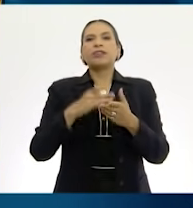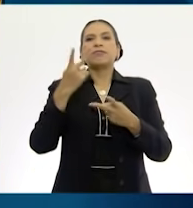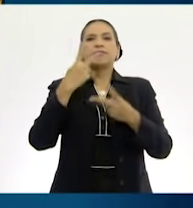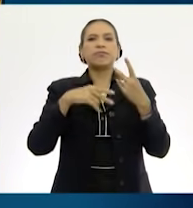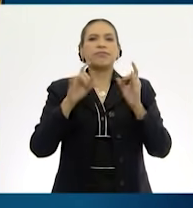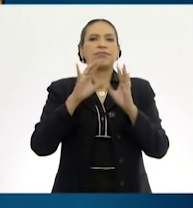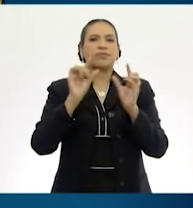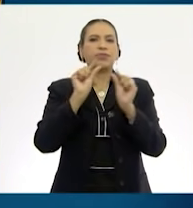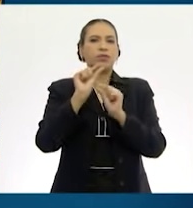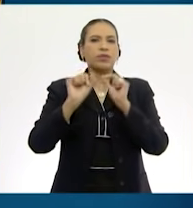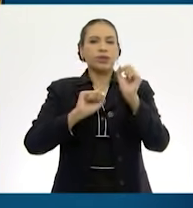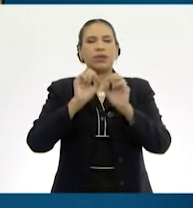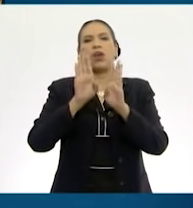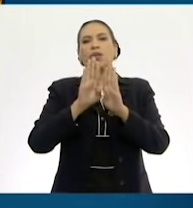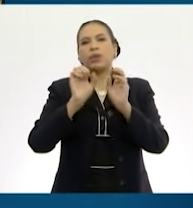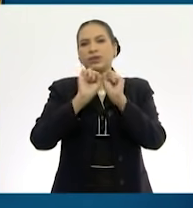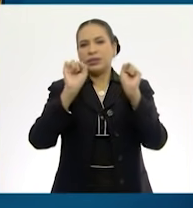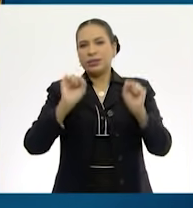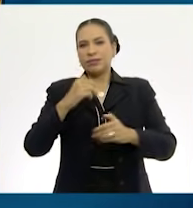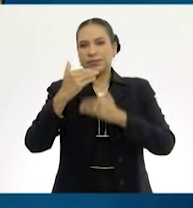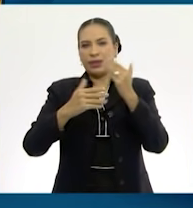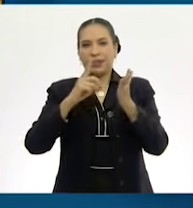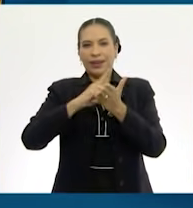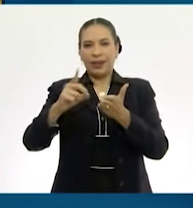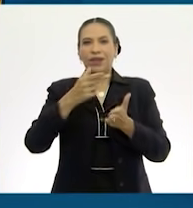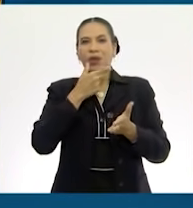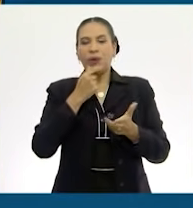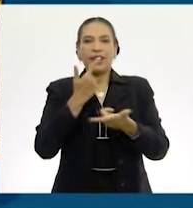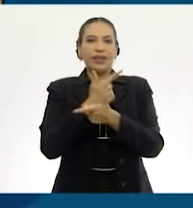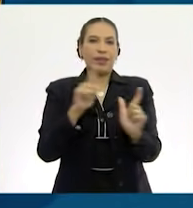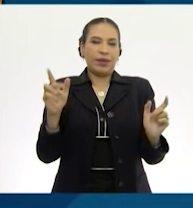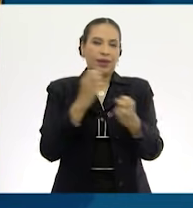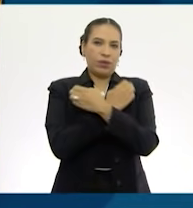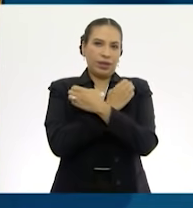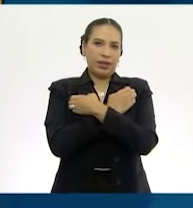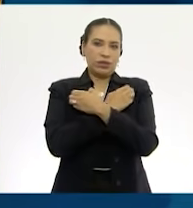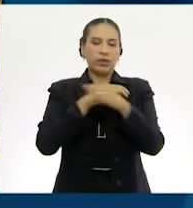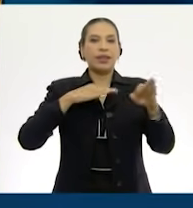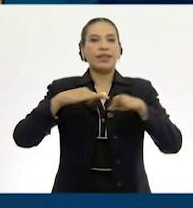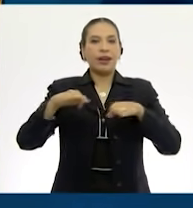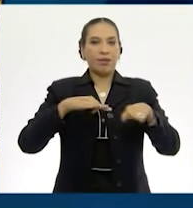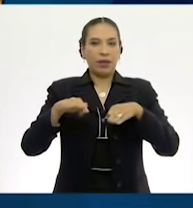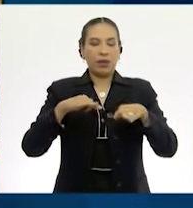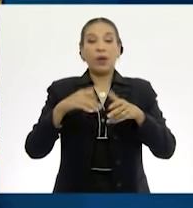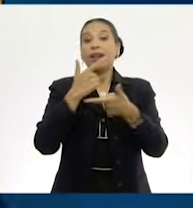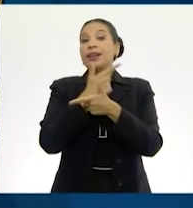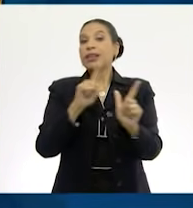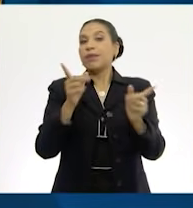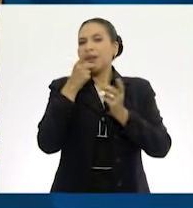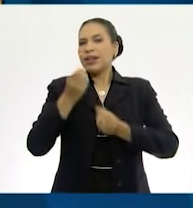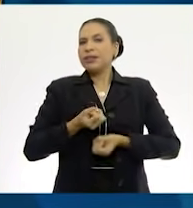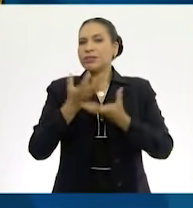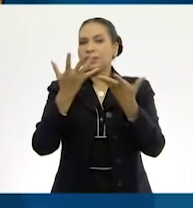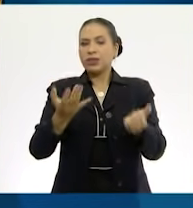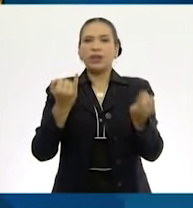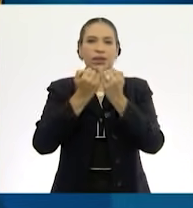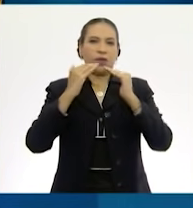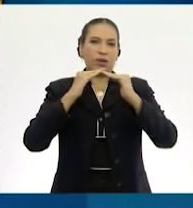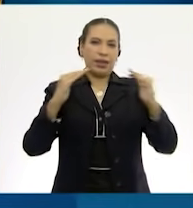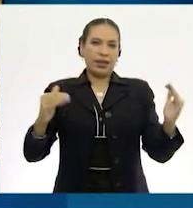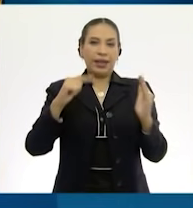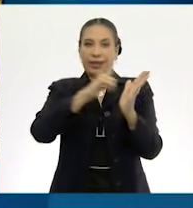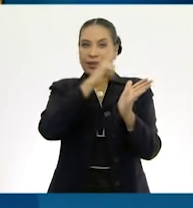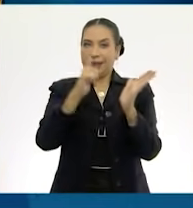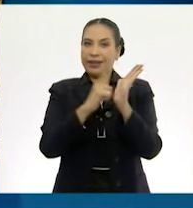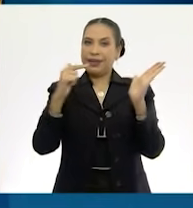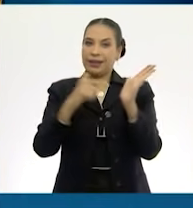forma sistemática los derechos del hombre: libertad de educación y de trabajo, libertad de expresión e igualdad ante la